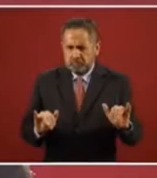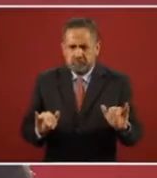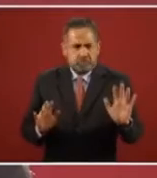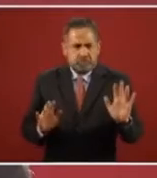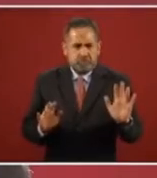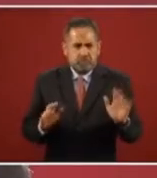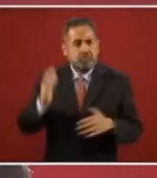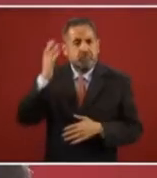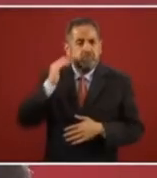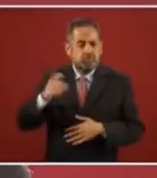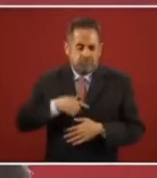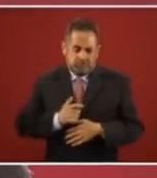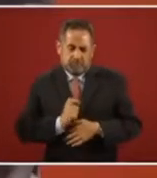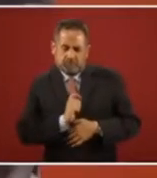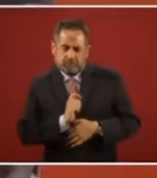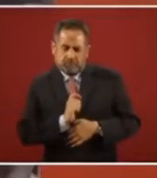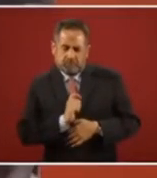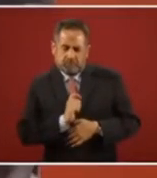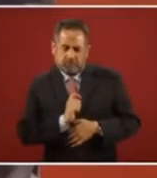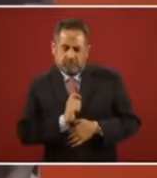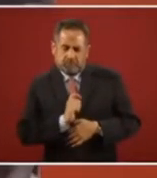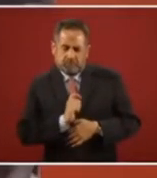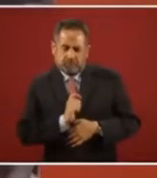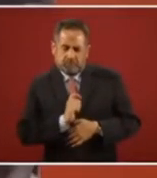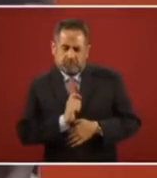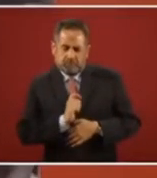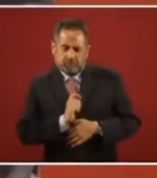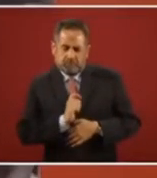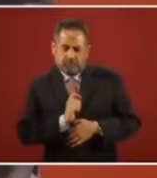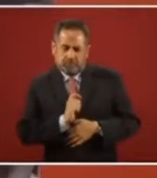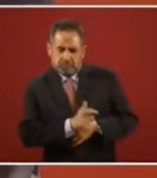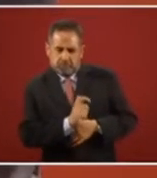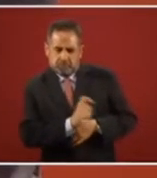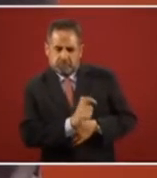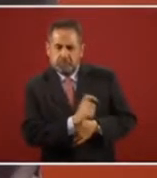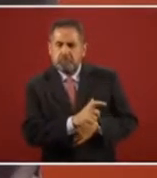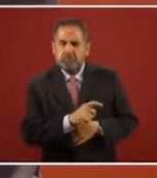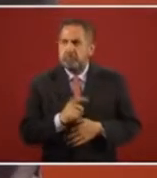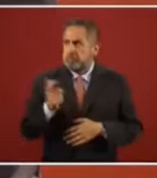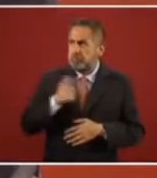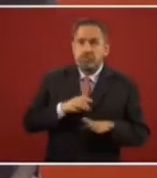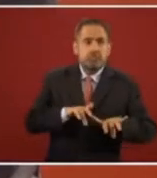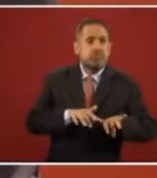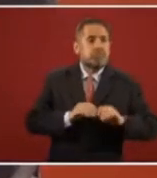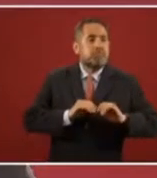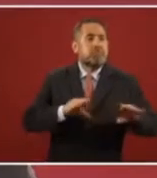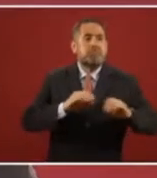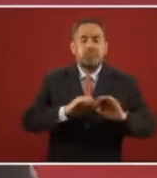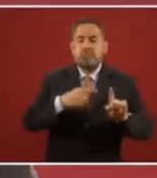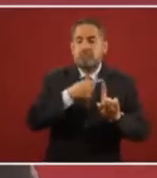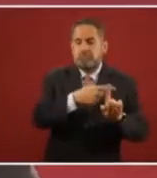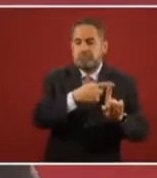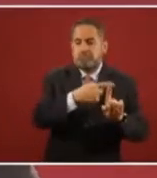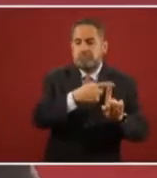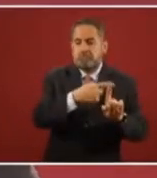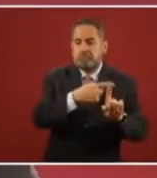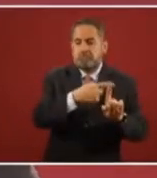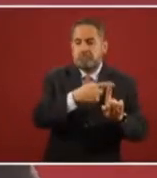se pagaba una cuota de registro que ya cobra presencia